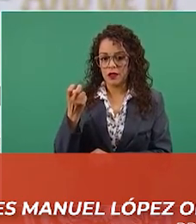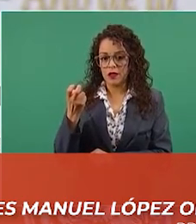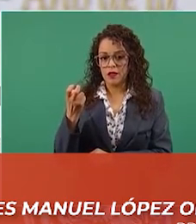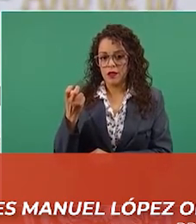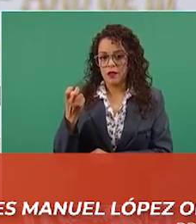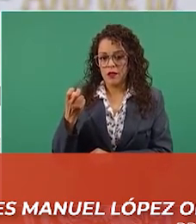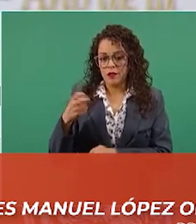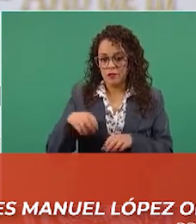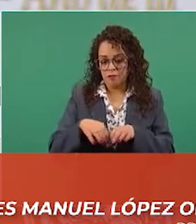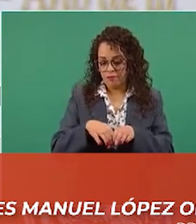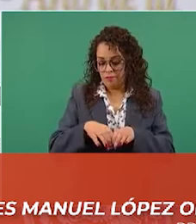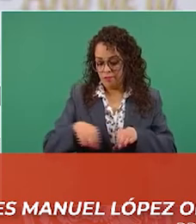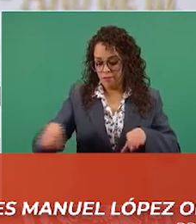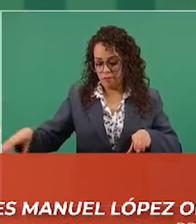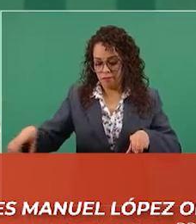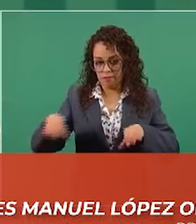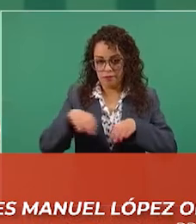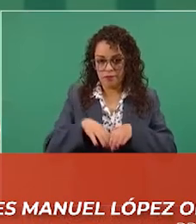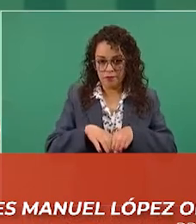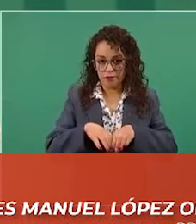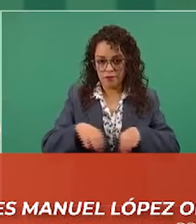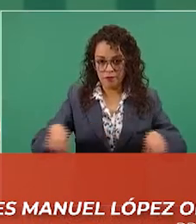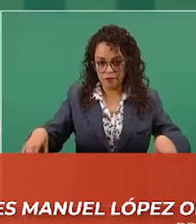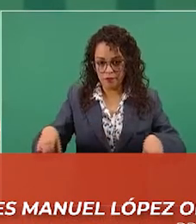la pieza, la